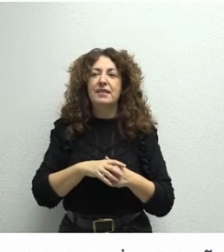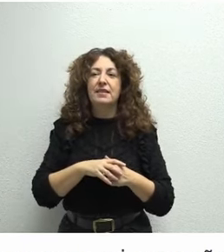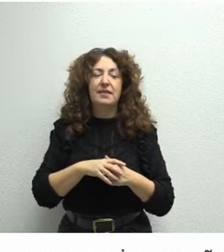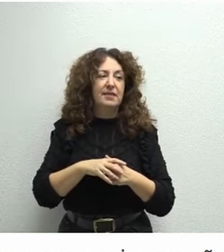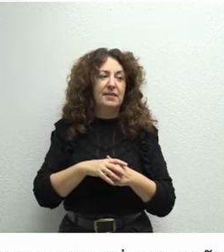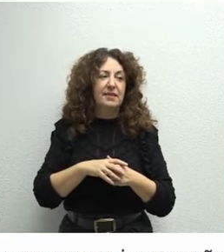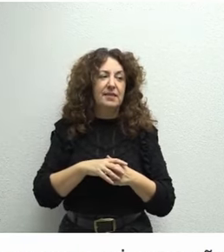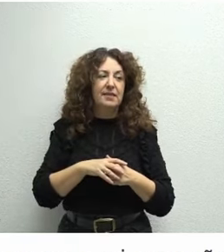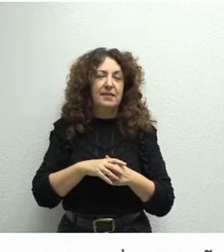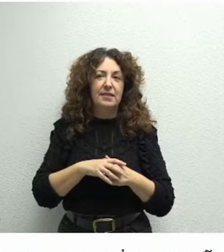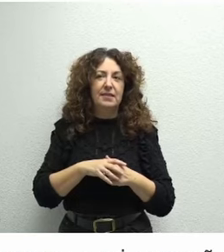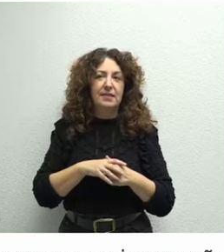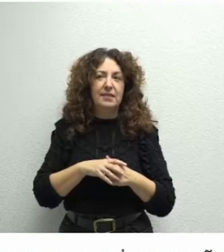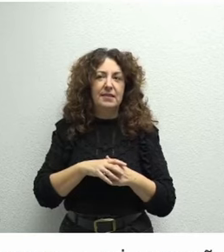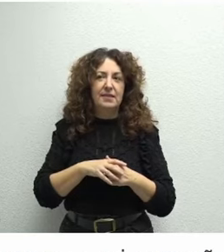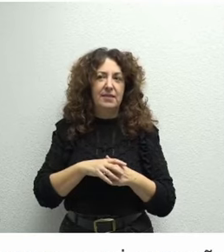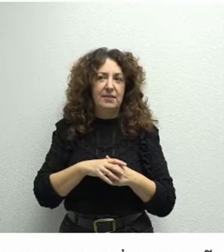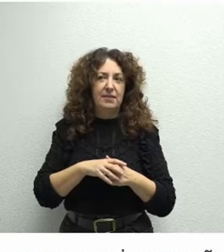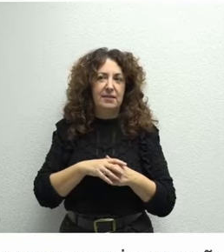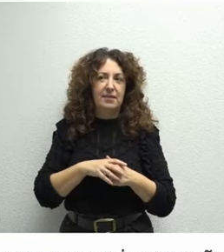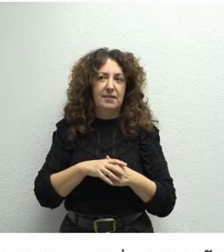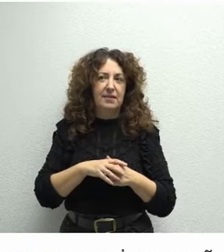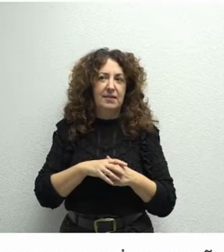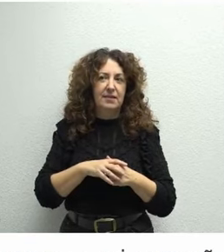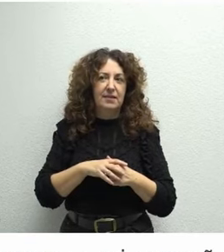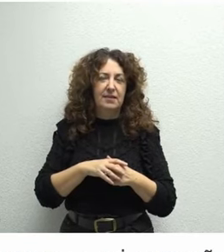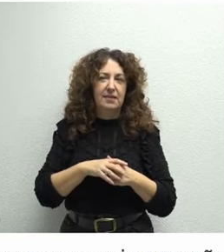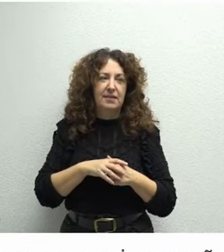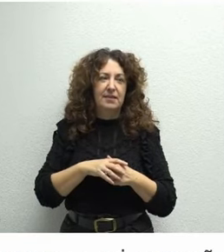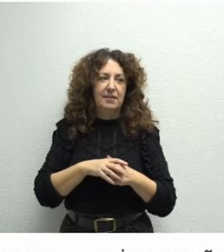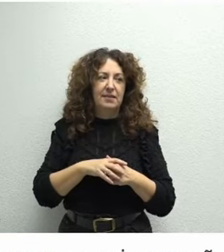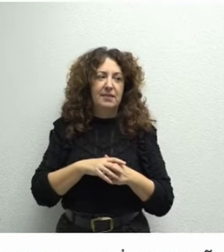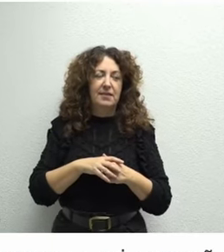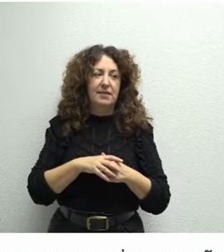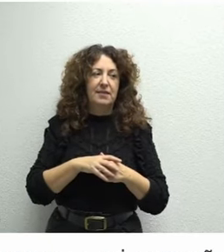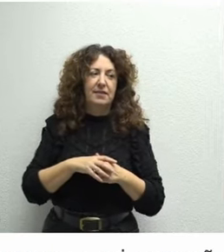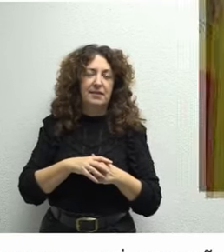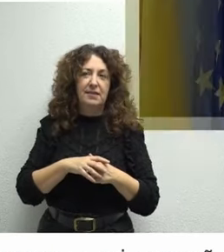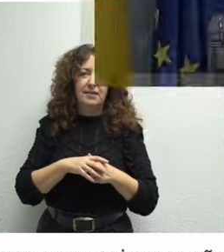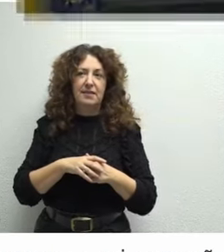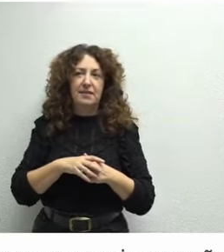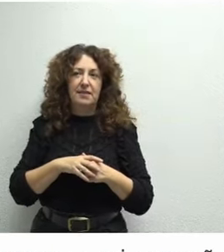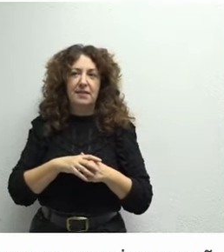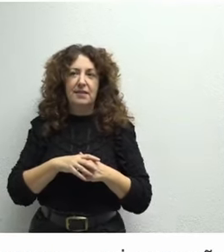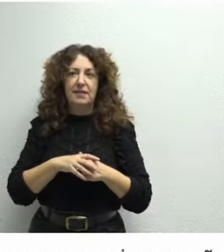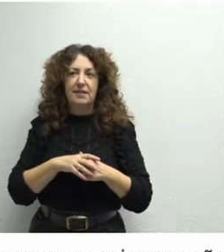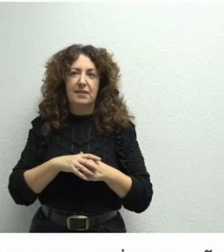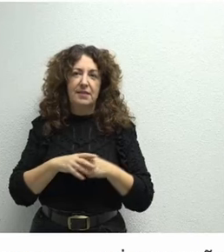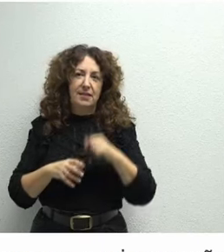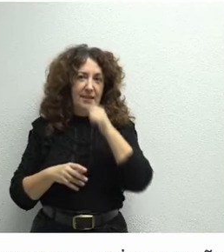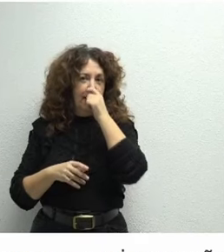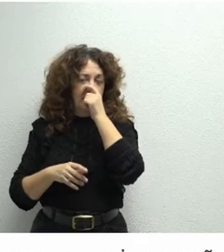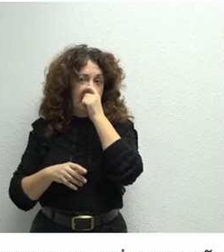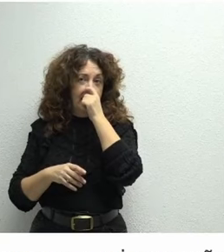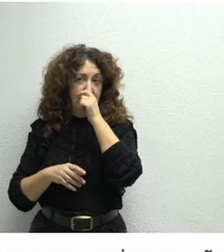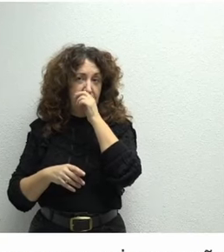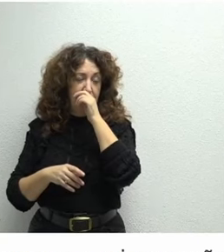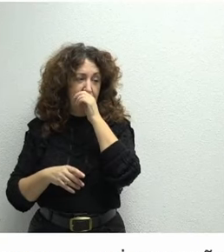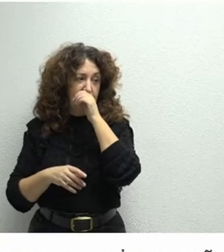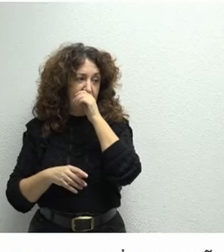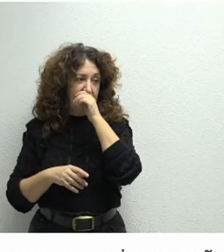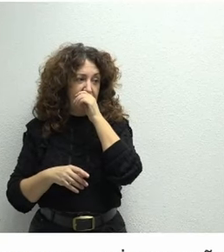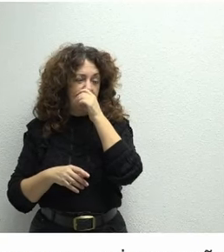aquí vale Bueno a mí me toca la parte bonita después de ellos que nos han contado un poco quizás